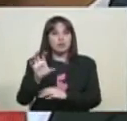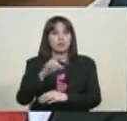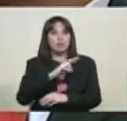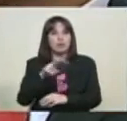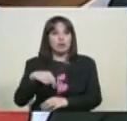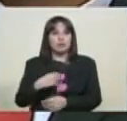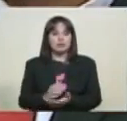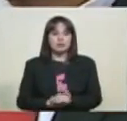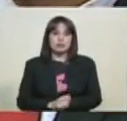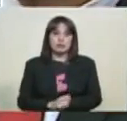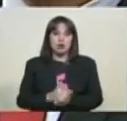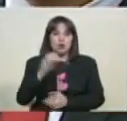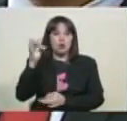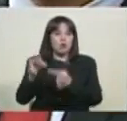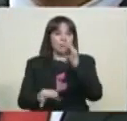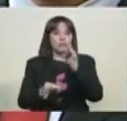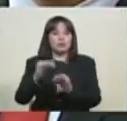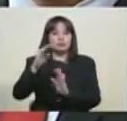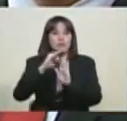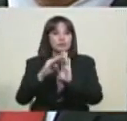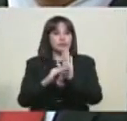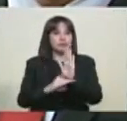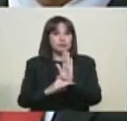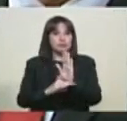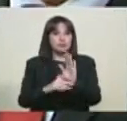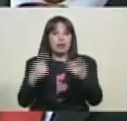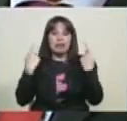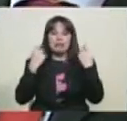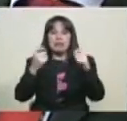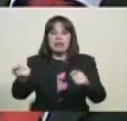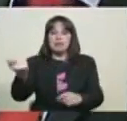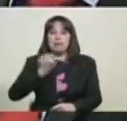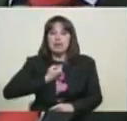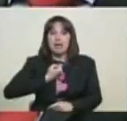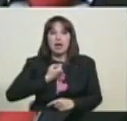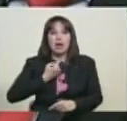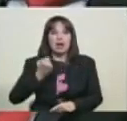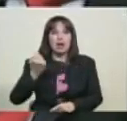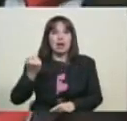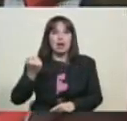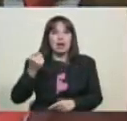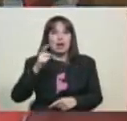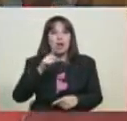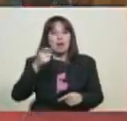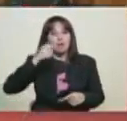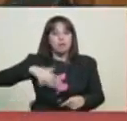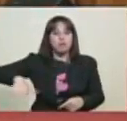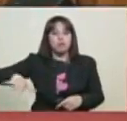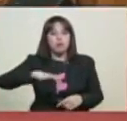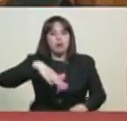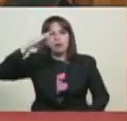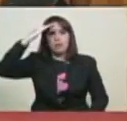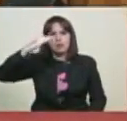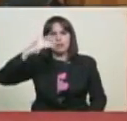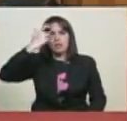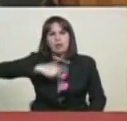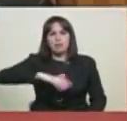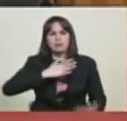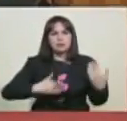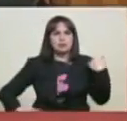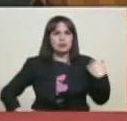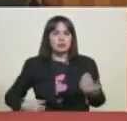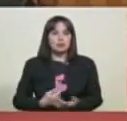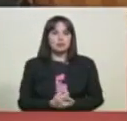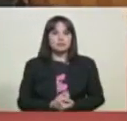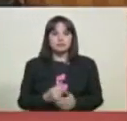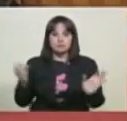nuestro ordenamiento jurídico por este intento de magnicidio y asesinato contra nuestro pueblo y nuestra patria. El